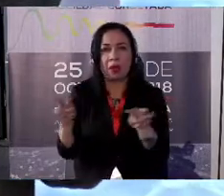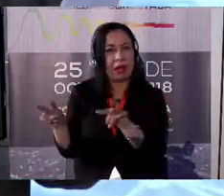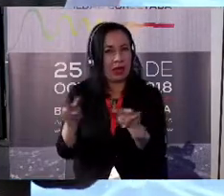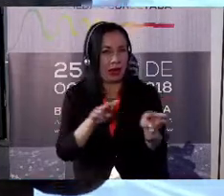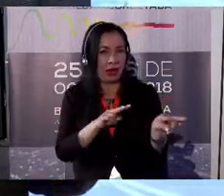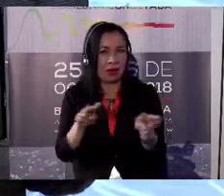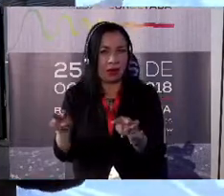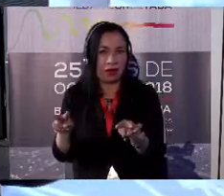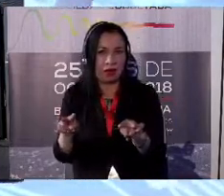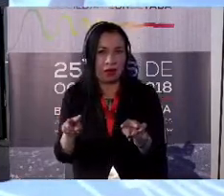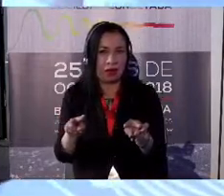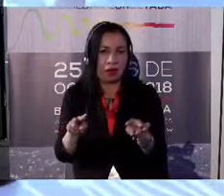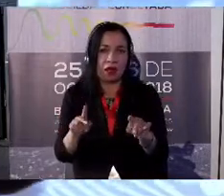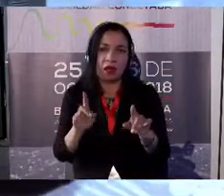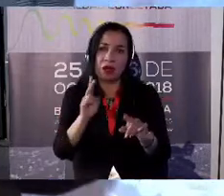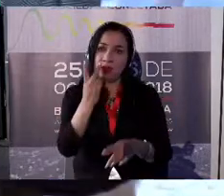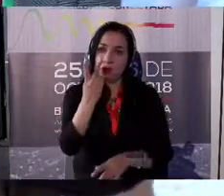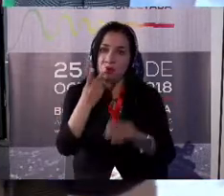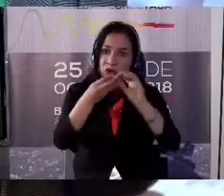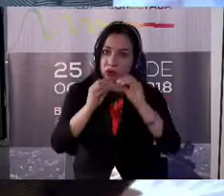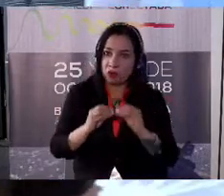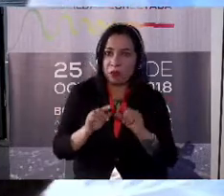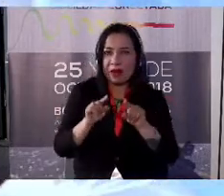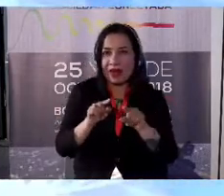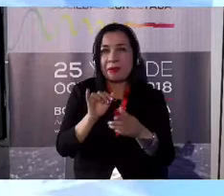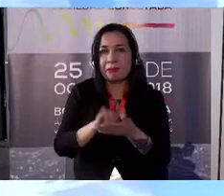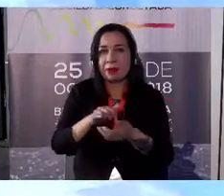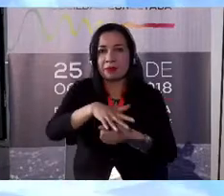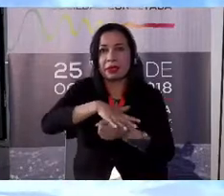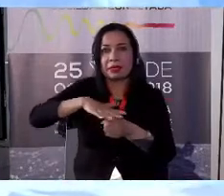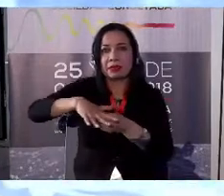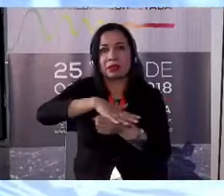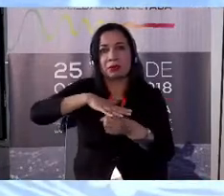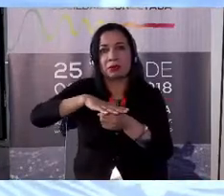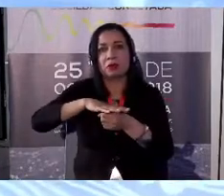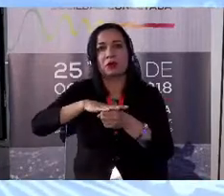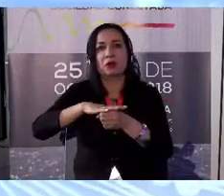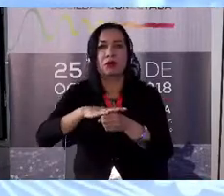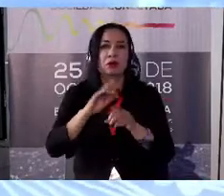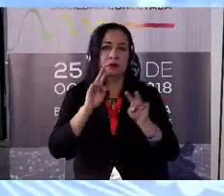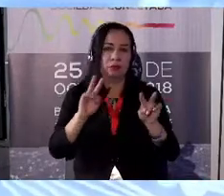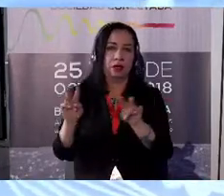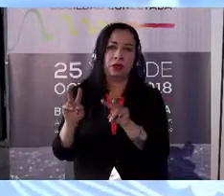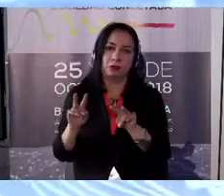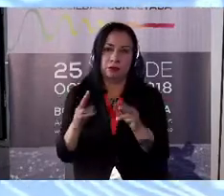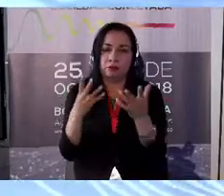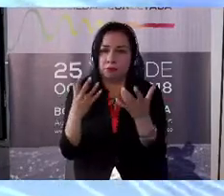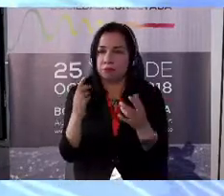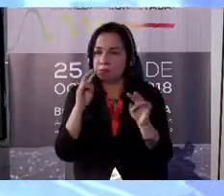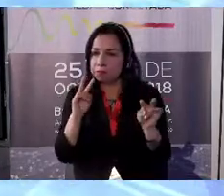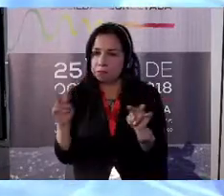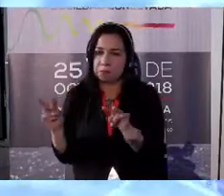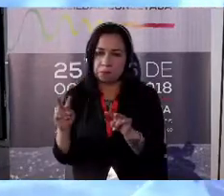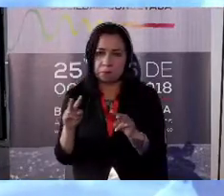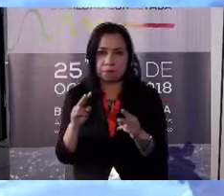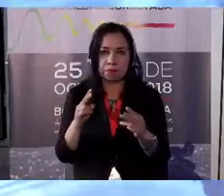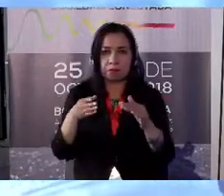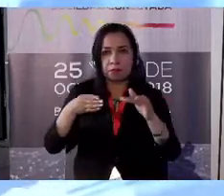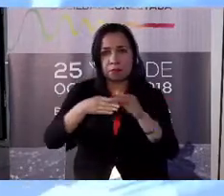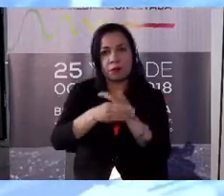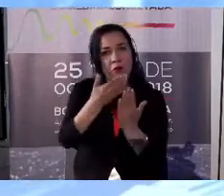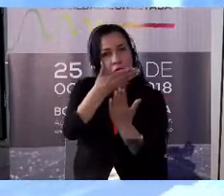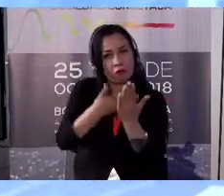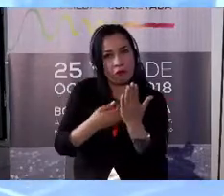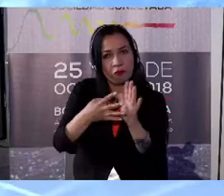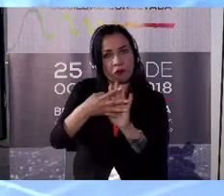porque quiero hacer un recuento visitando los formatos de subastas e ir un